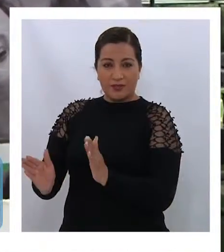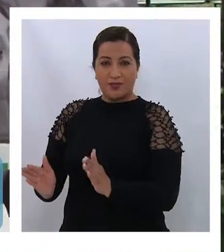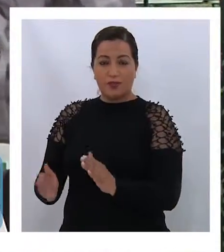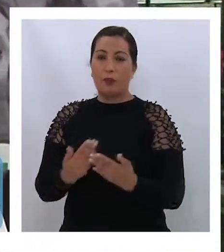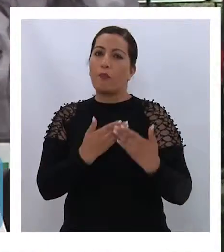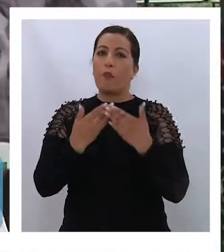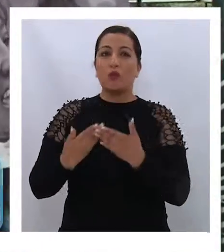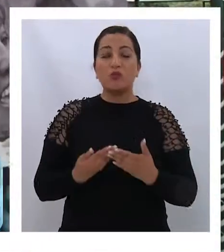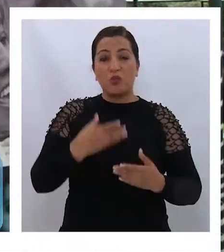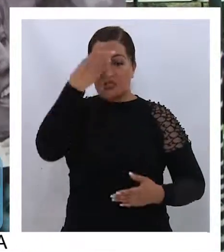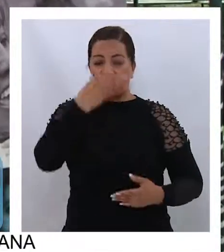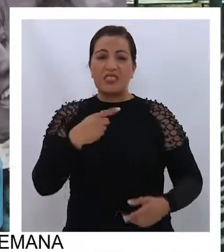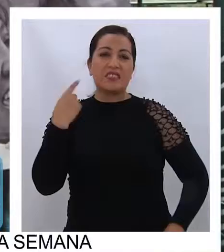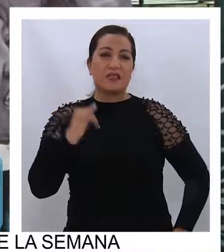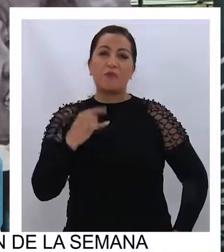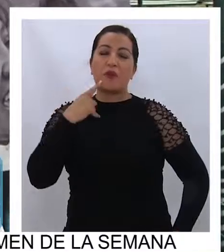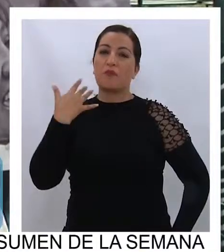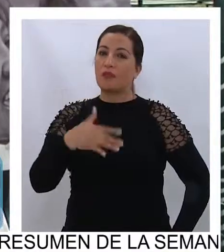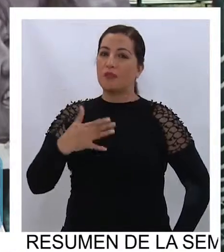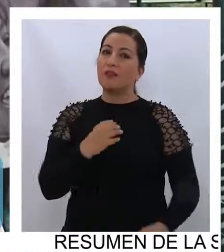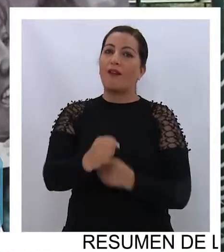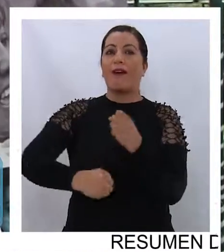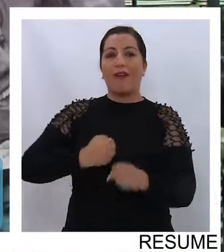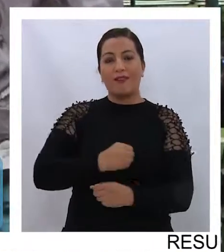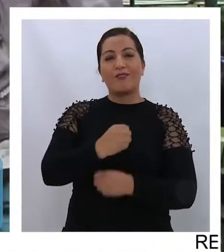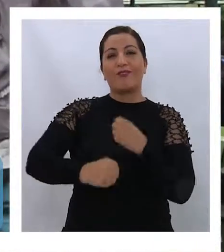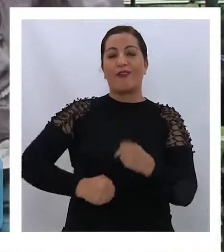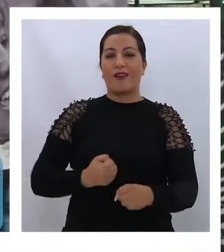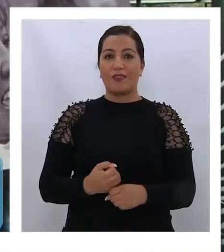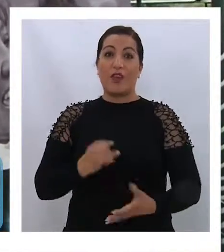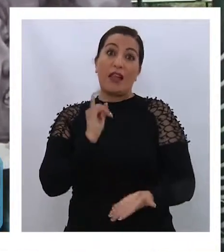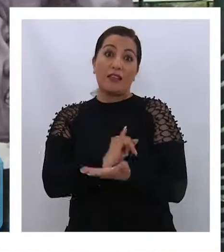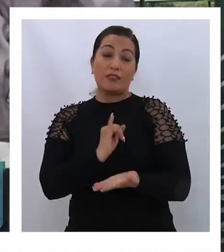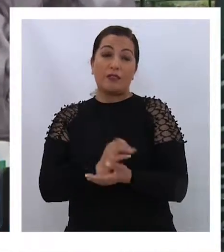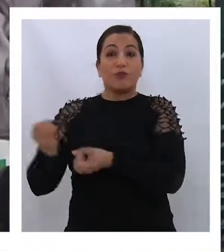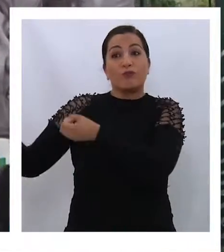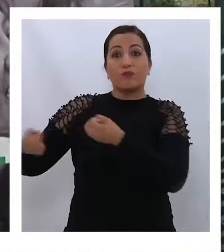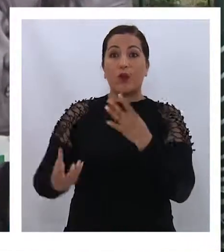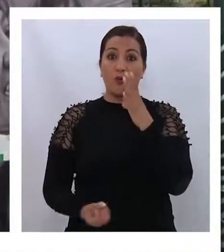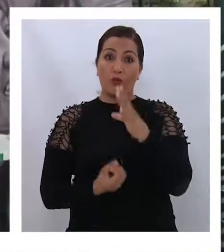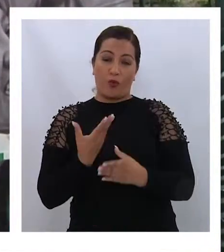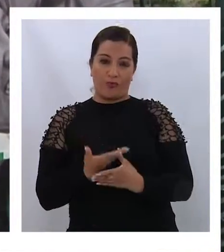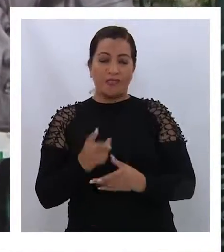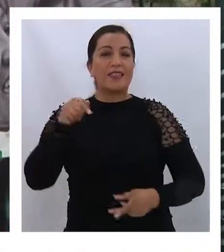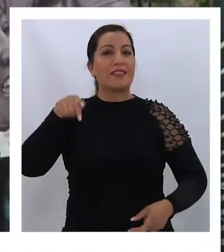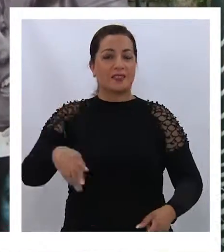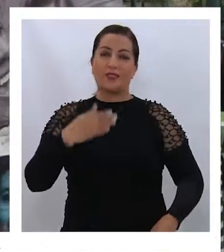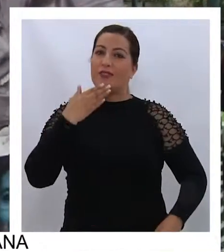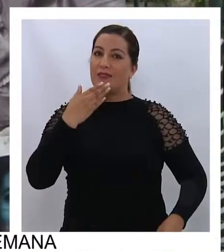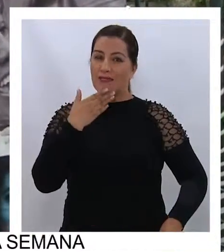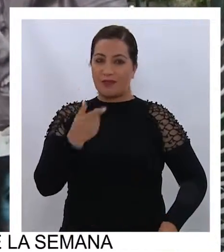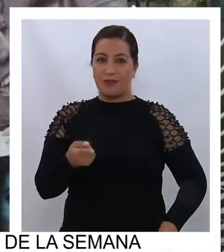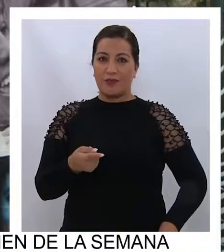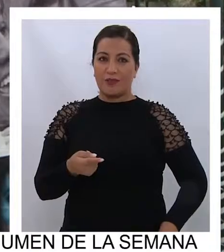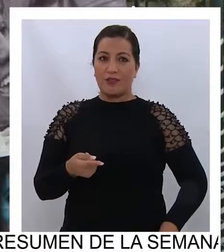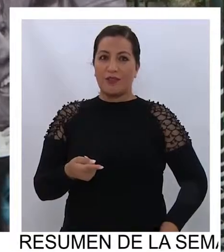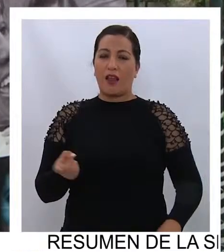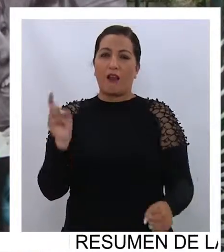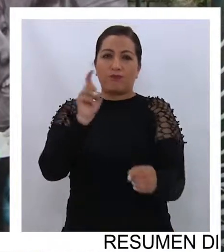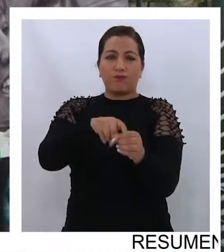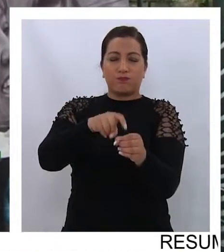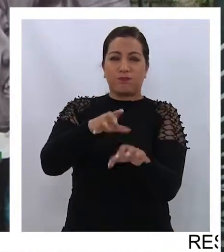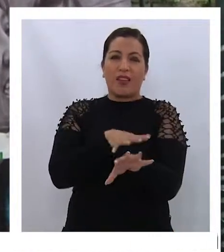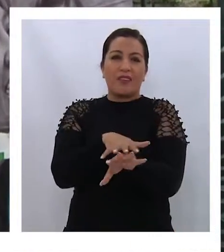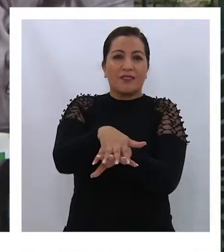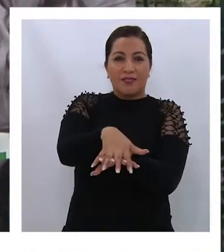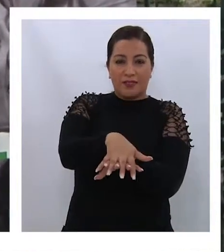alumnos siempre significativo, especialmente porque todos los años uno también en las instituciones recibe alumnos nuevos, por lo tanto también es una forma de poder ir integrándose a